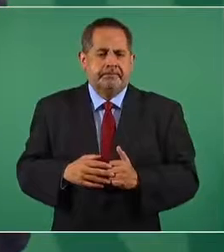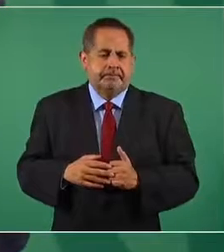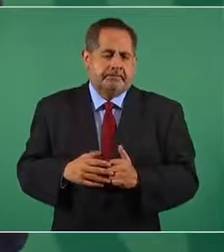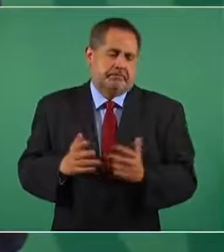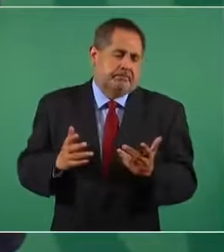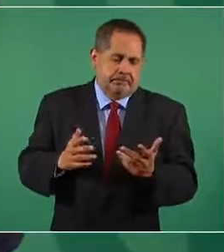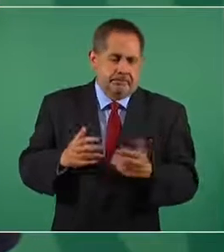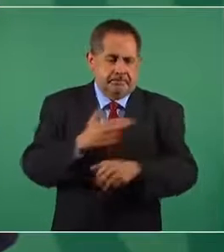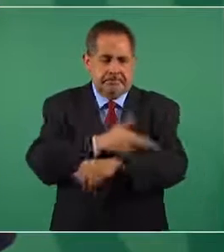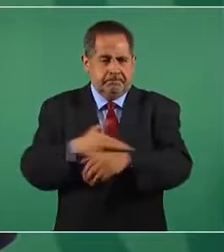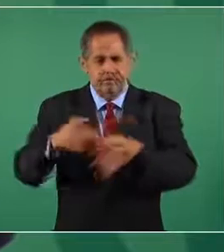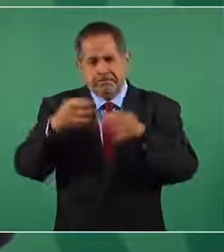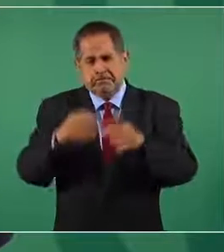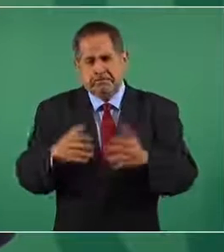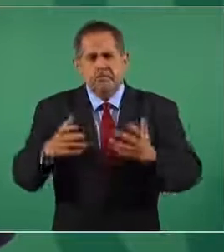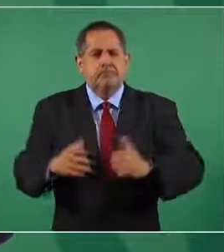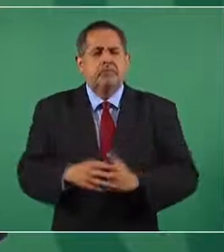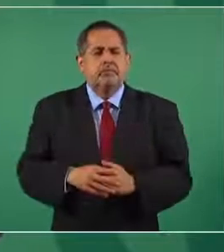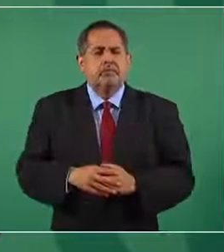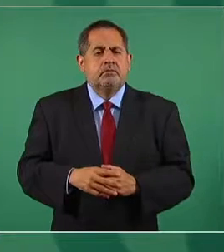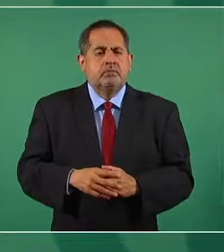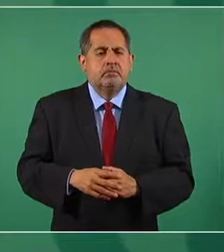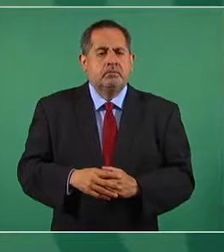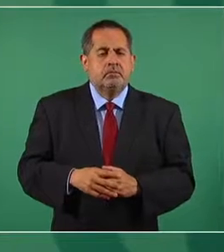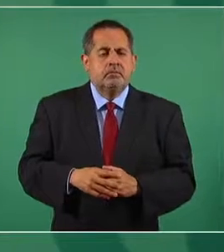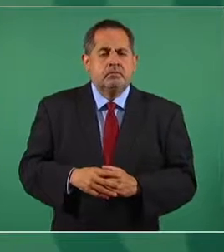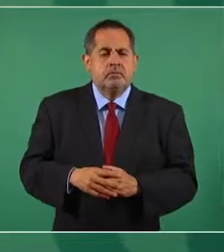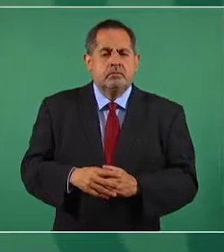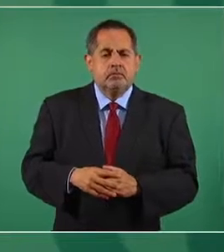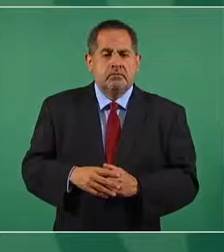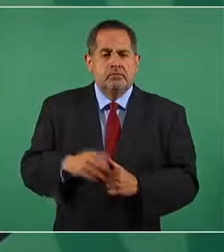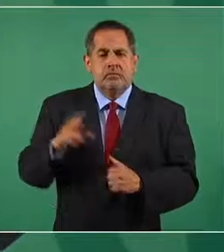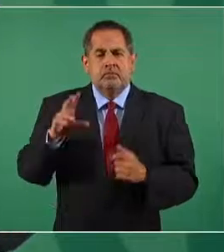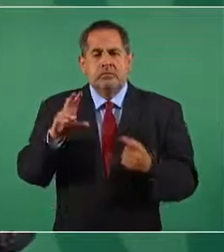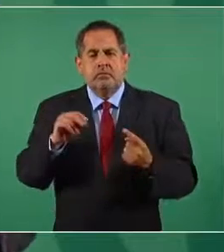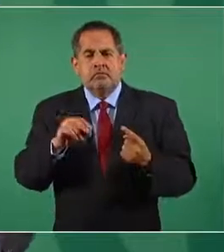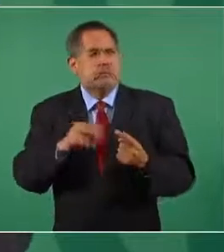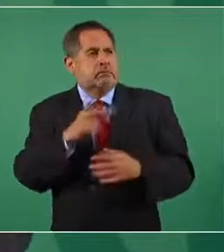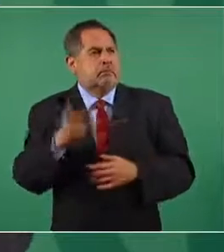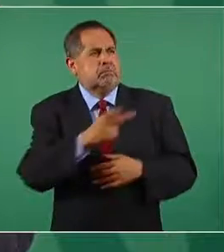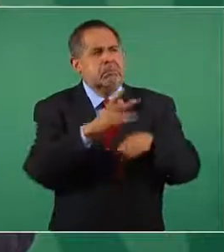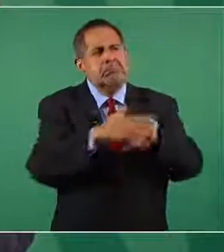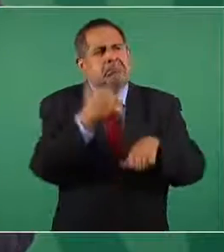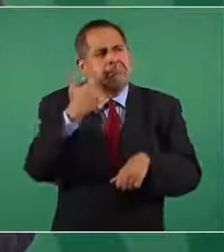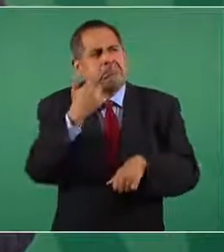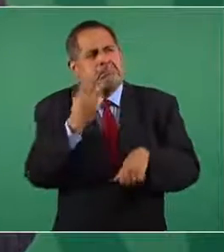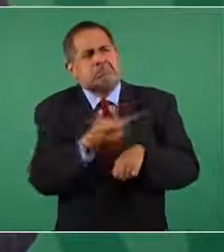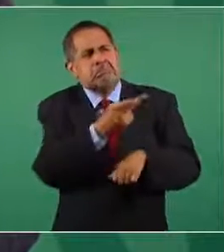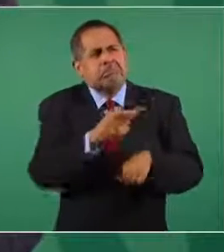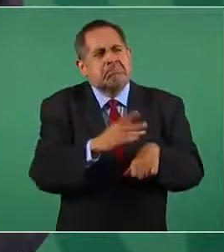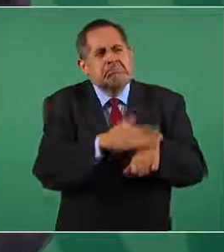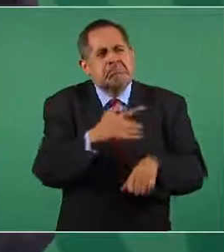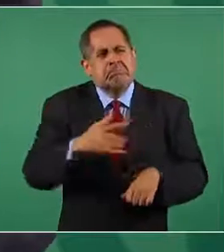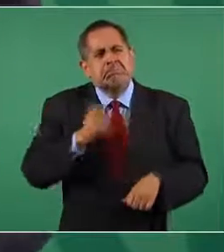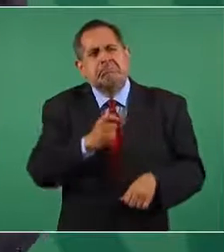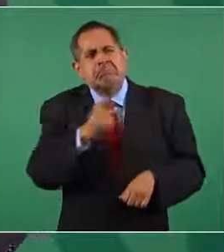estilos, pues no se pregunta, ¿no?, en calidad de